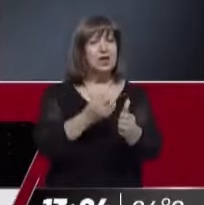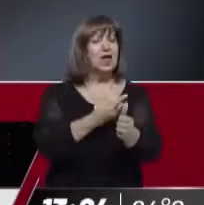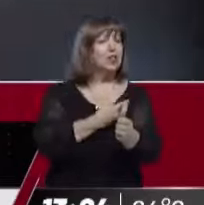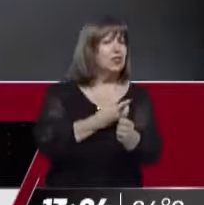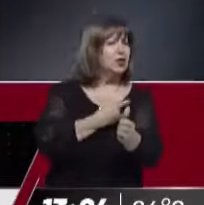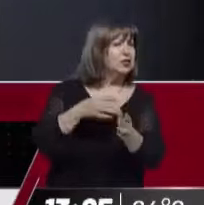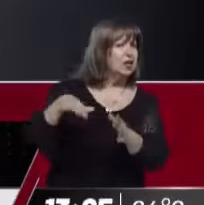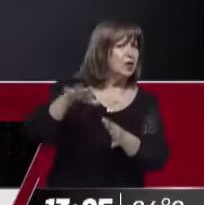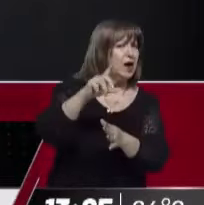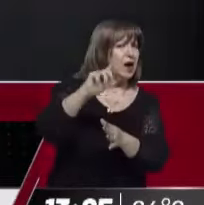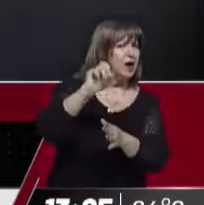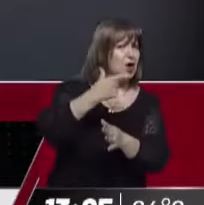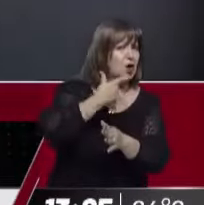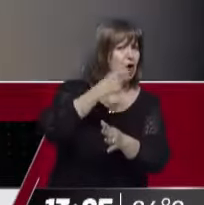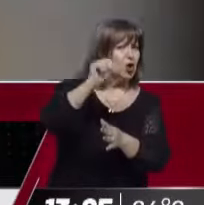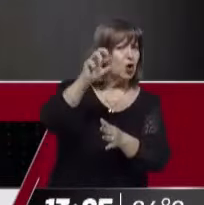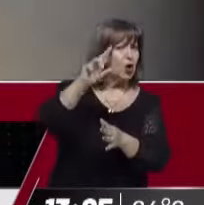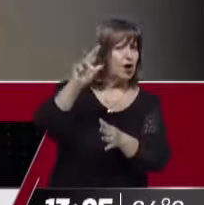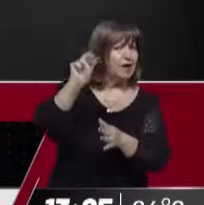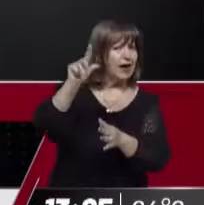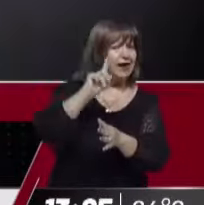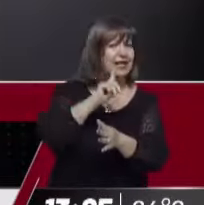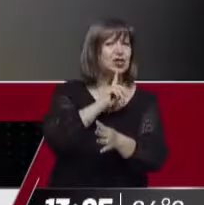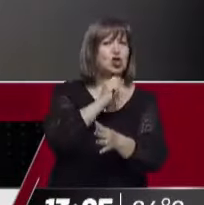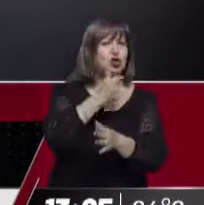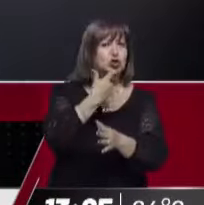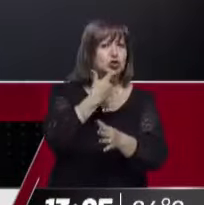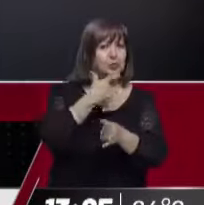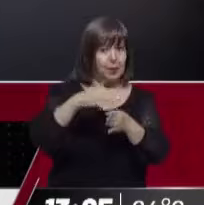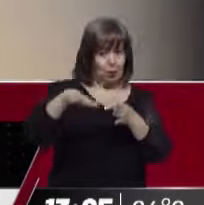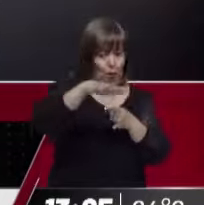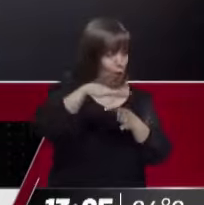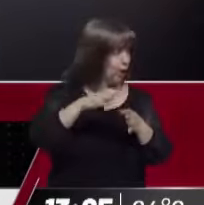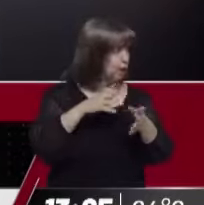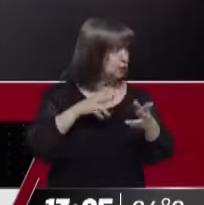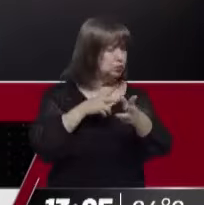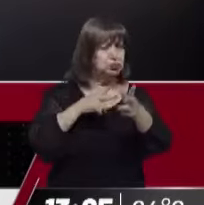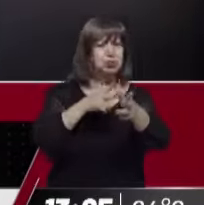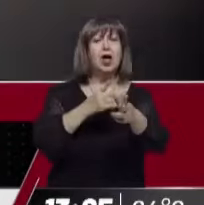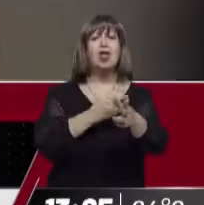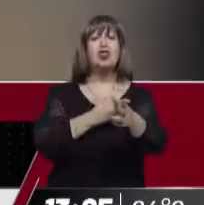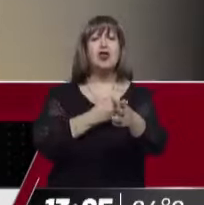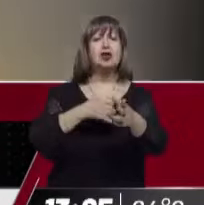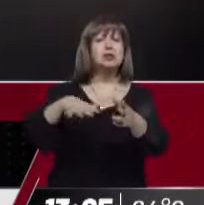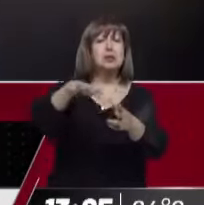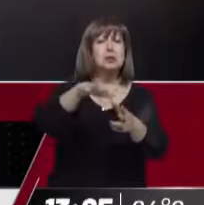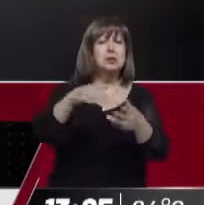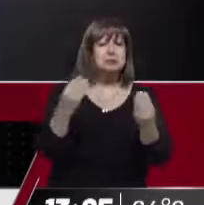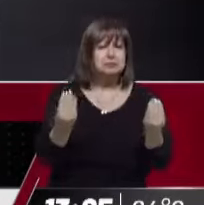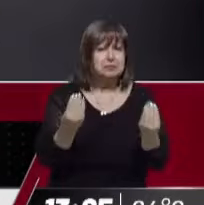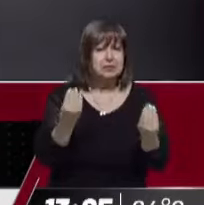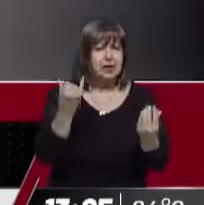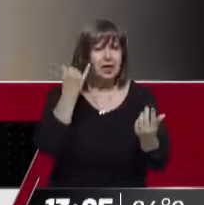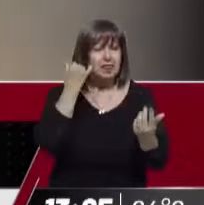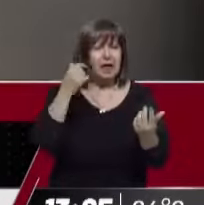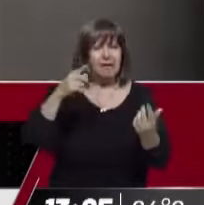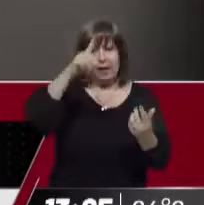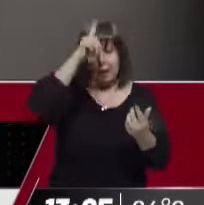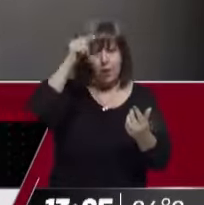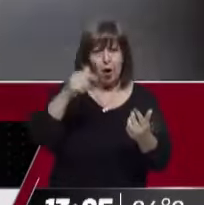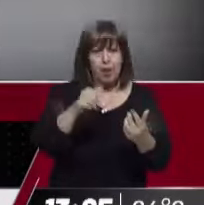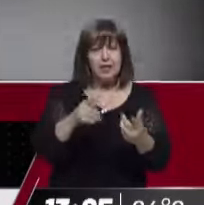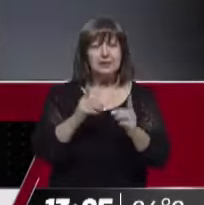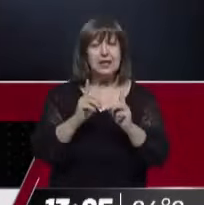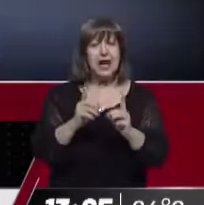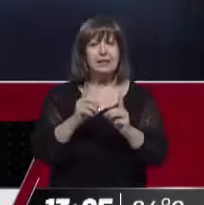Los Corralitos, en el barrio Cortaderas 3. Y a partir de eso llegó a este lugar. ¿Dónde estamos ubicados? Verán que está todo el operativo policial, está